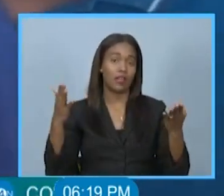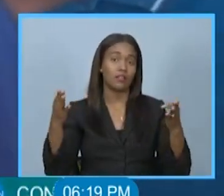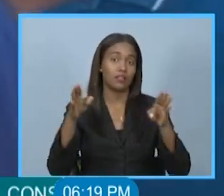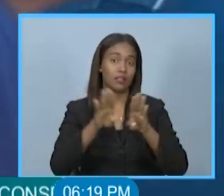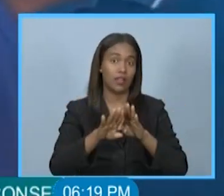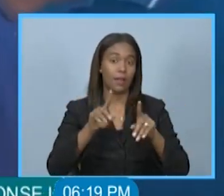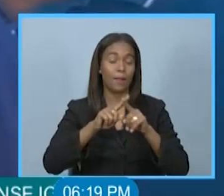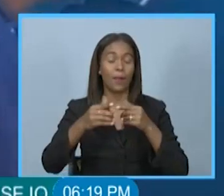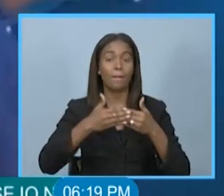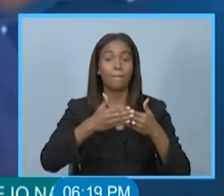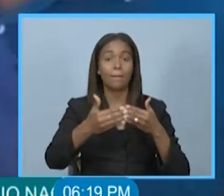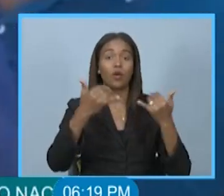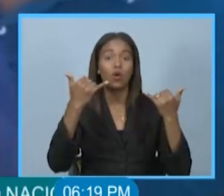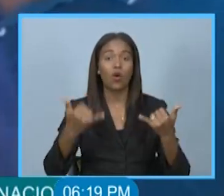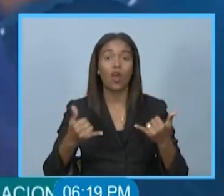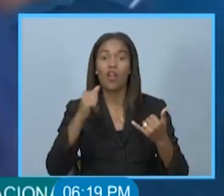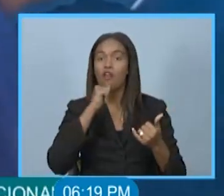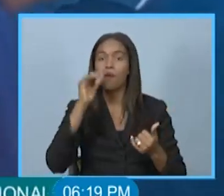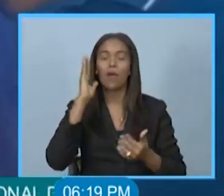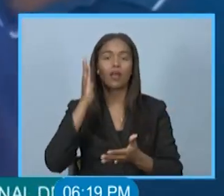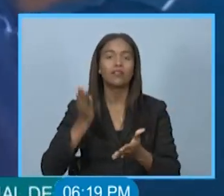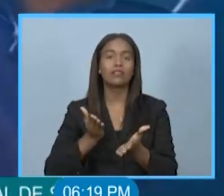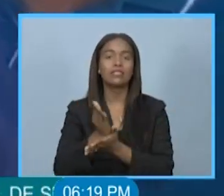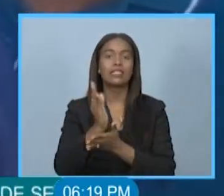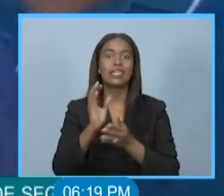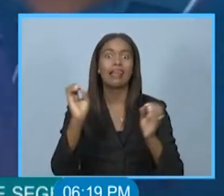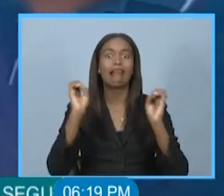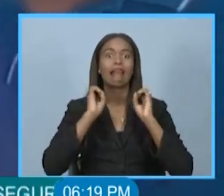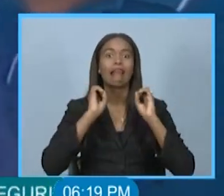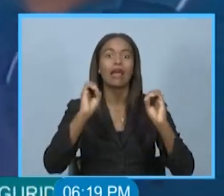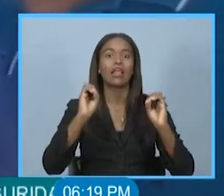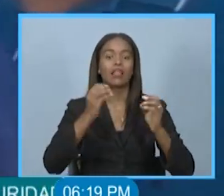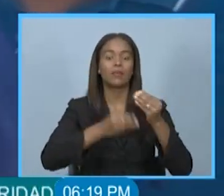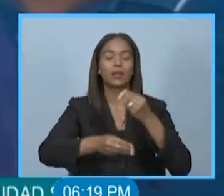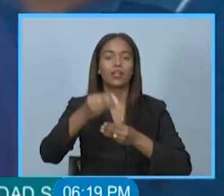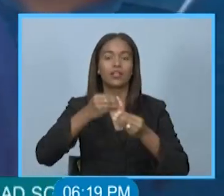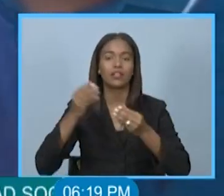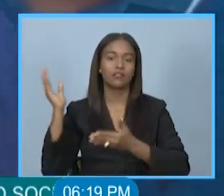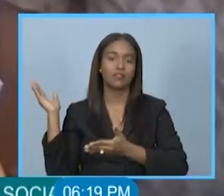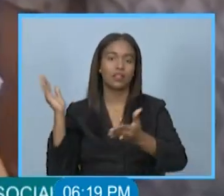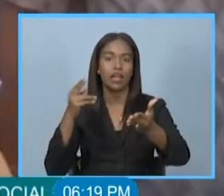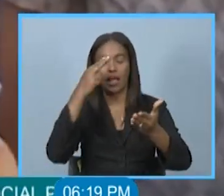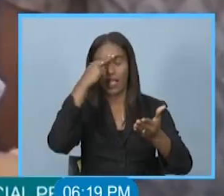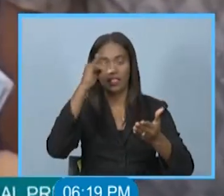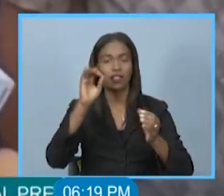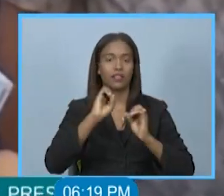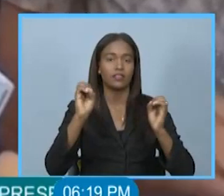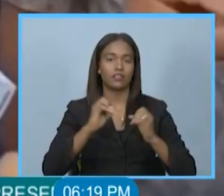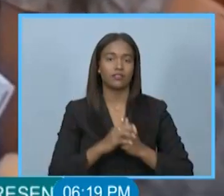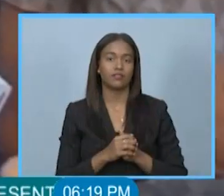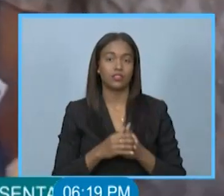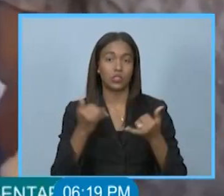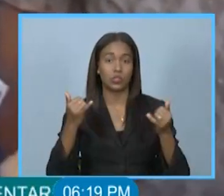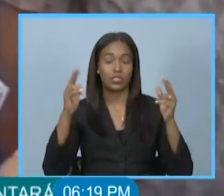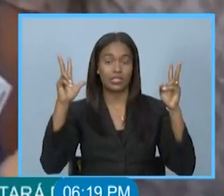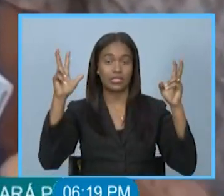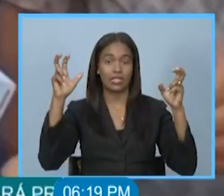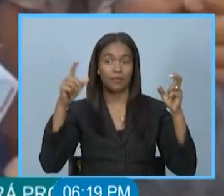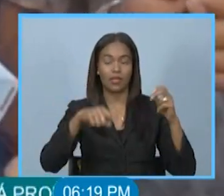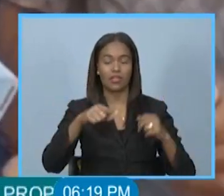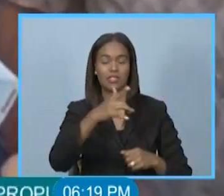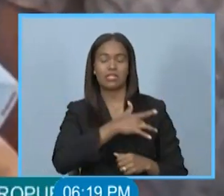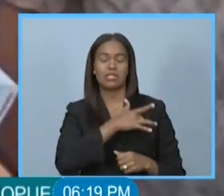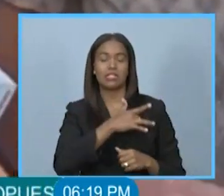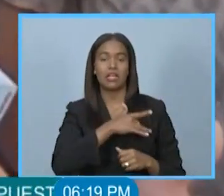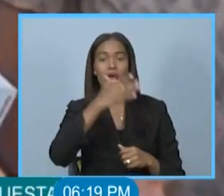pero a partir de hoy no va a cruzar ni una aguja de mercancía hacia ha Hoy es el tema de la soberanía de que ellos se